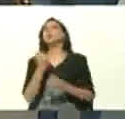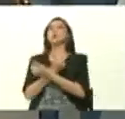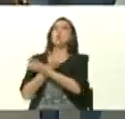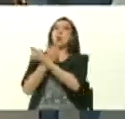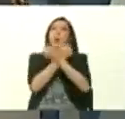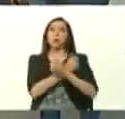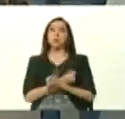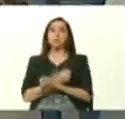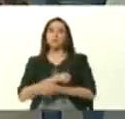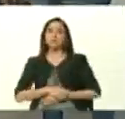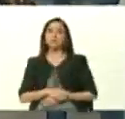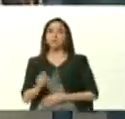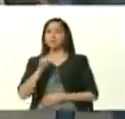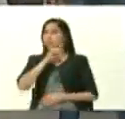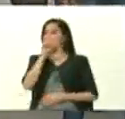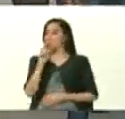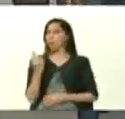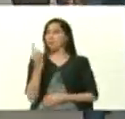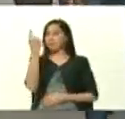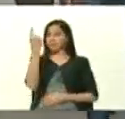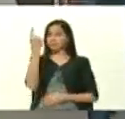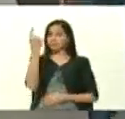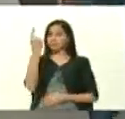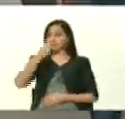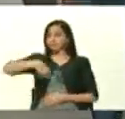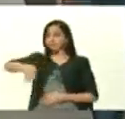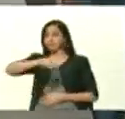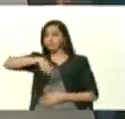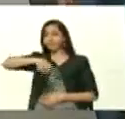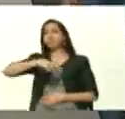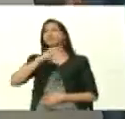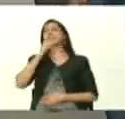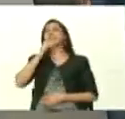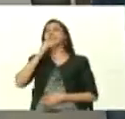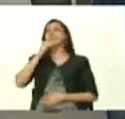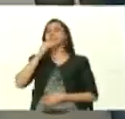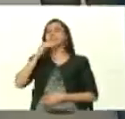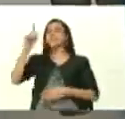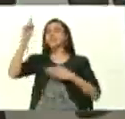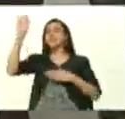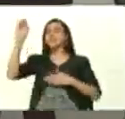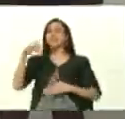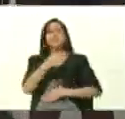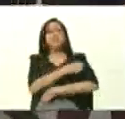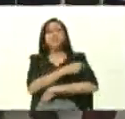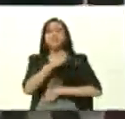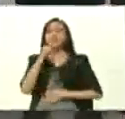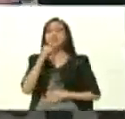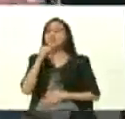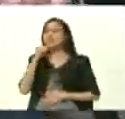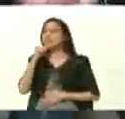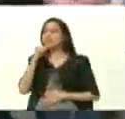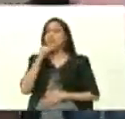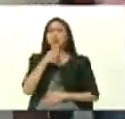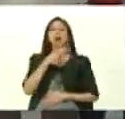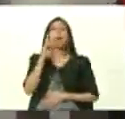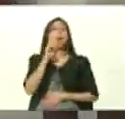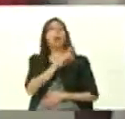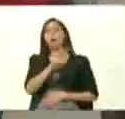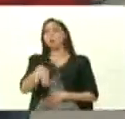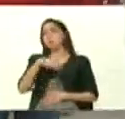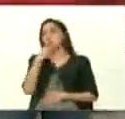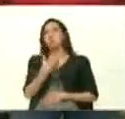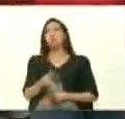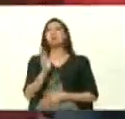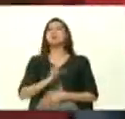La primera pregunta que les voy a hacer: alcen la mano quien está vacunado. Ajá, muy bien.